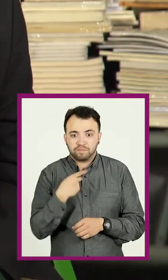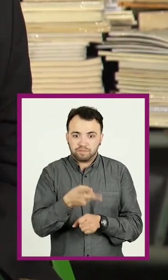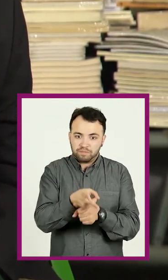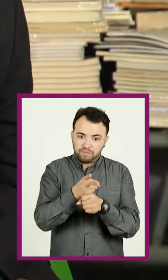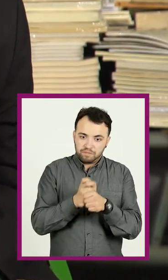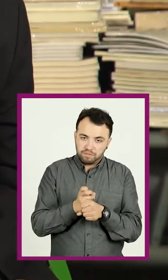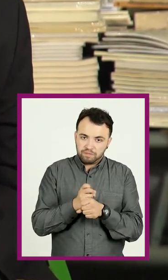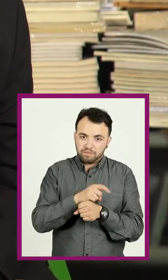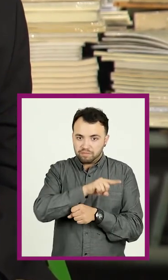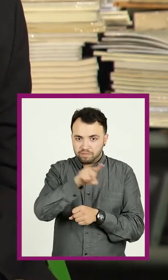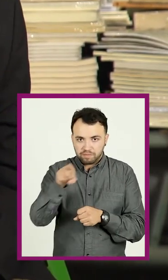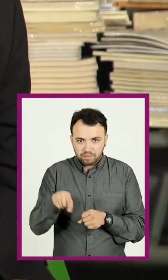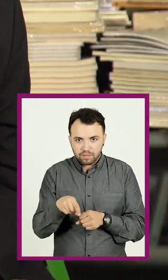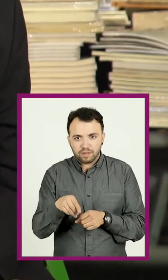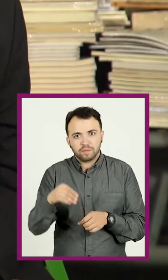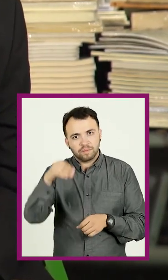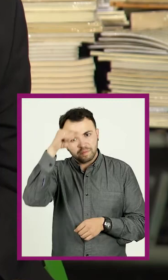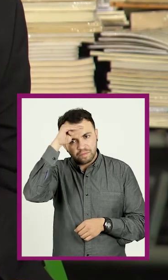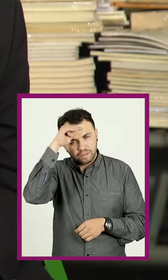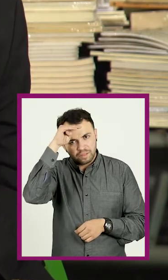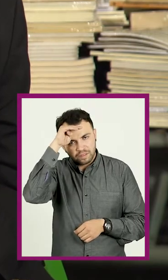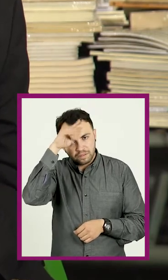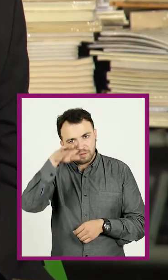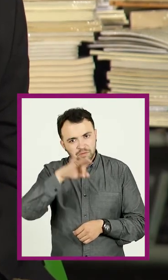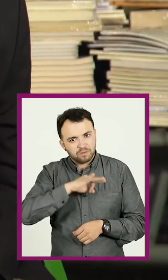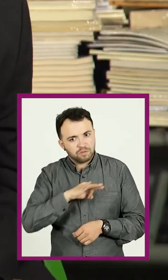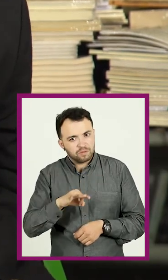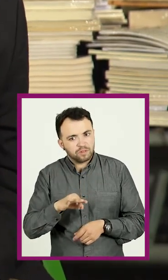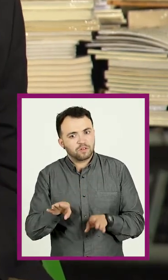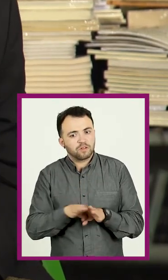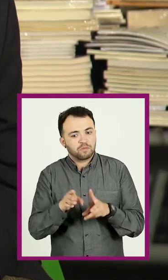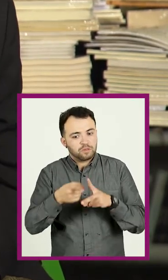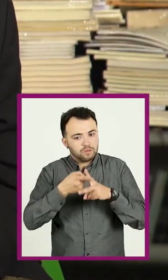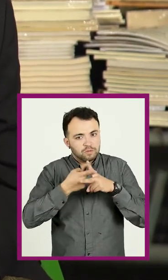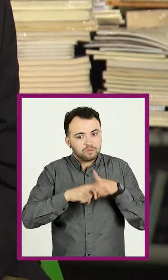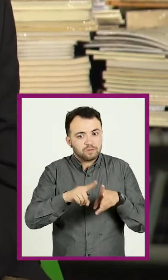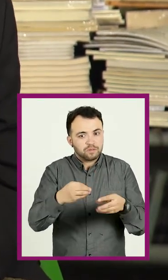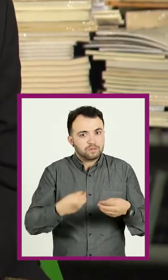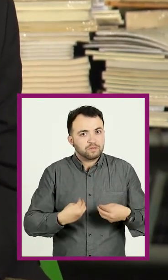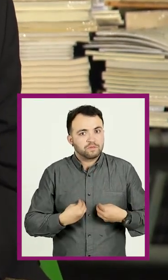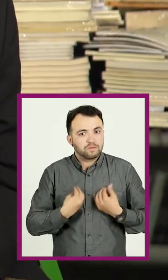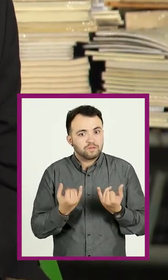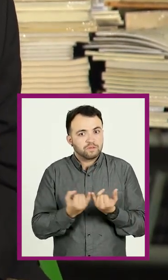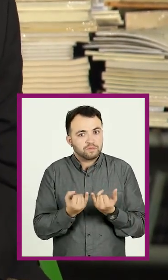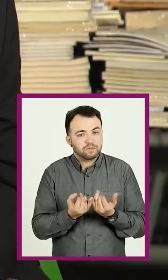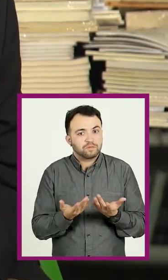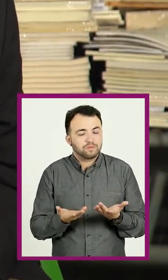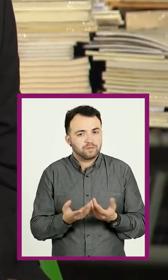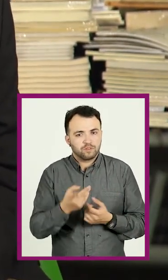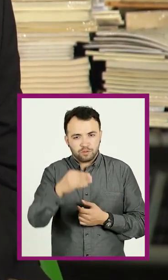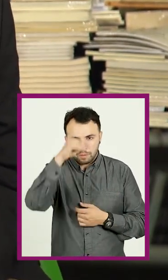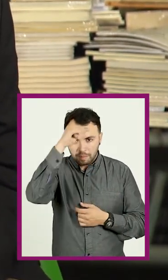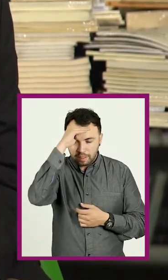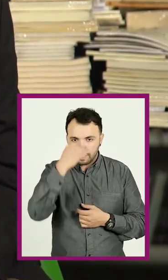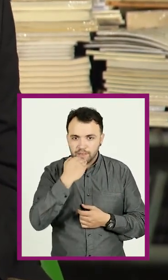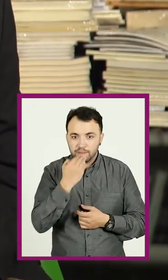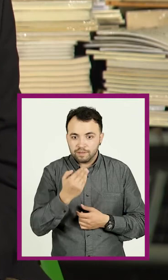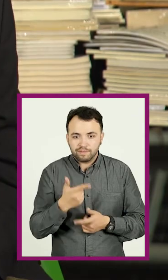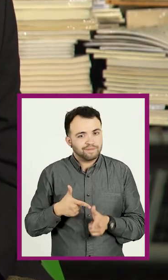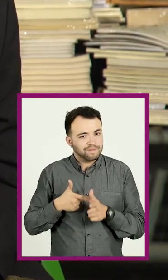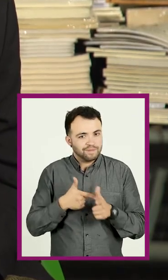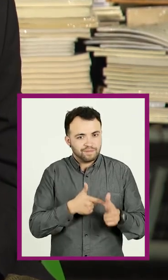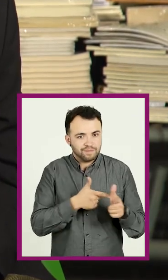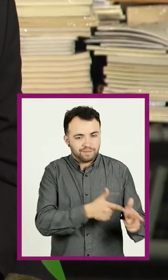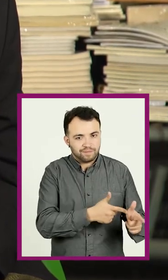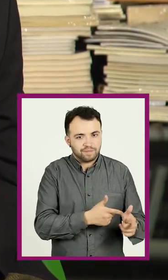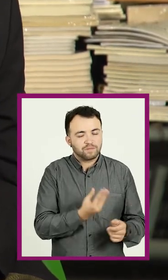filosofía. Están cordialmente invitadas e invitados a pensar en esa posibilidad. A lo mejor por ahí puede transcurrir sus vidas. Piénsenlo